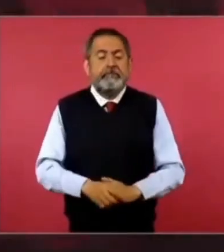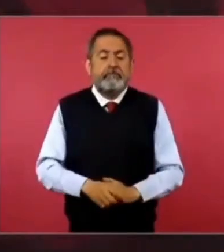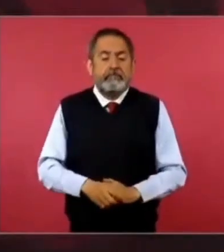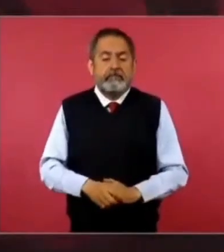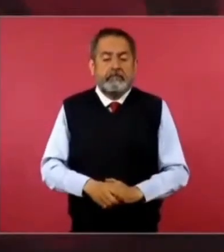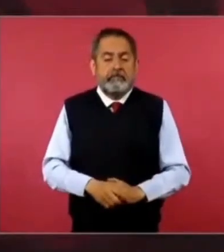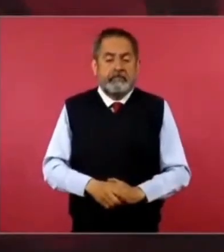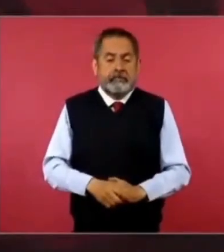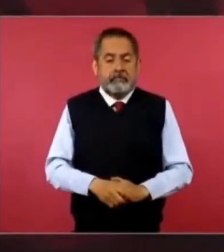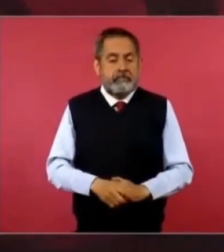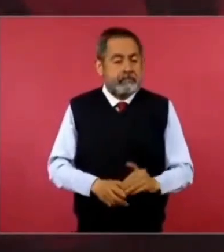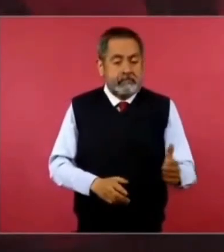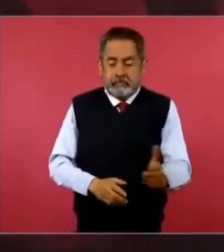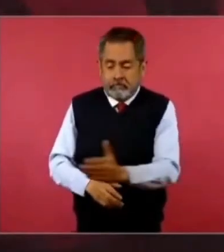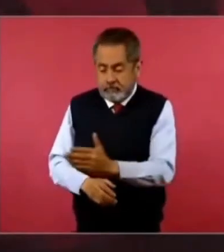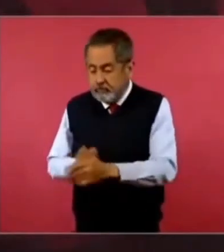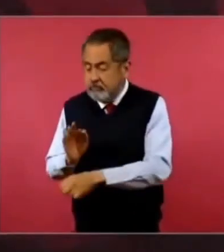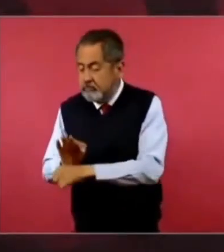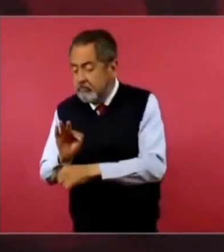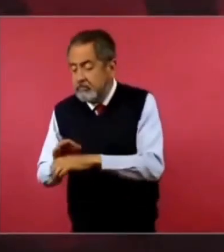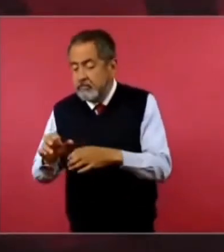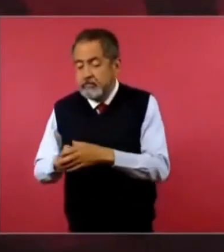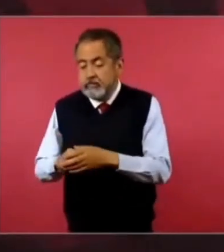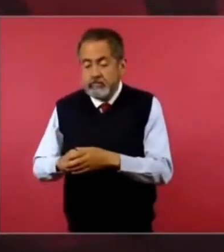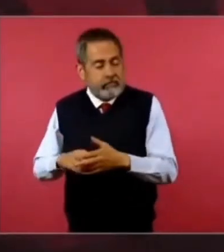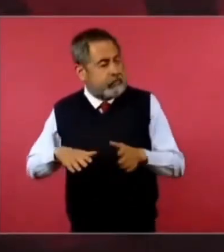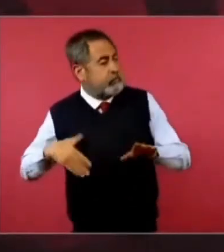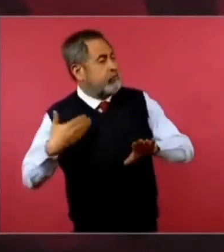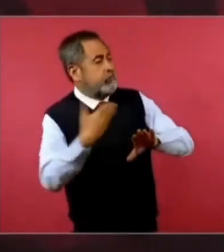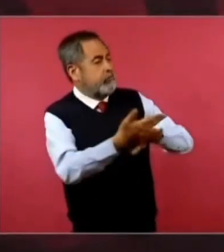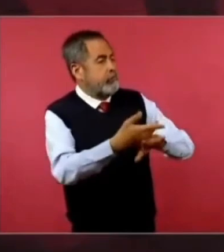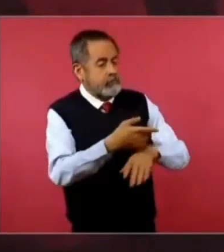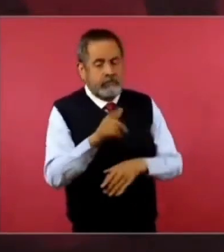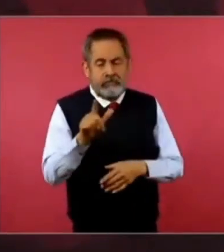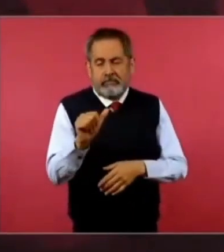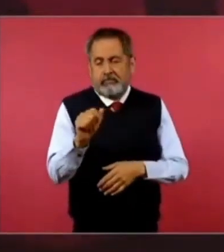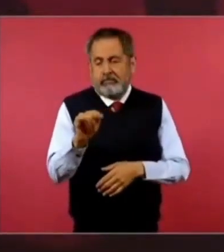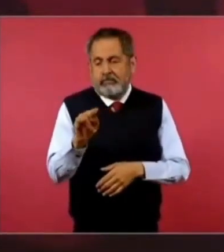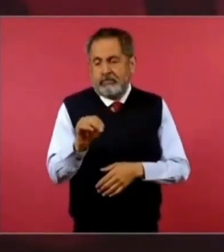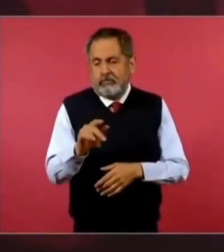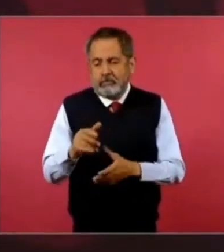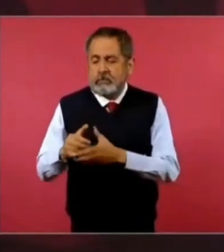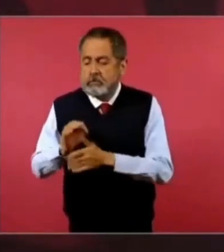en dando la entrada a la denuncia de los trabajadores de Latinus.